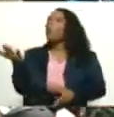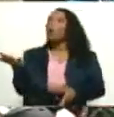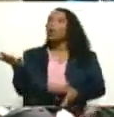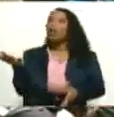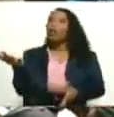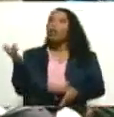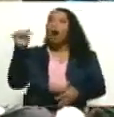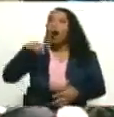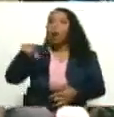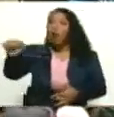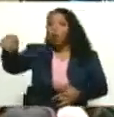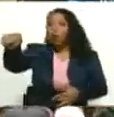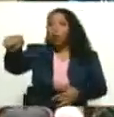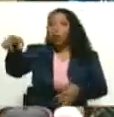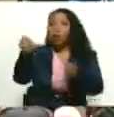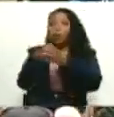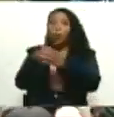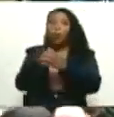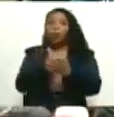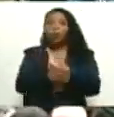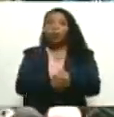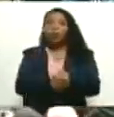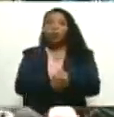¿Están aquí, son ustedes?